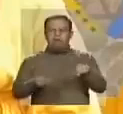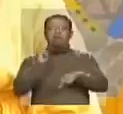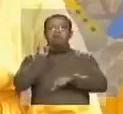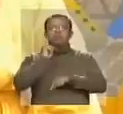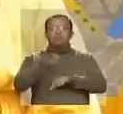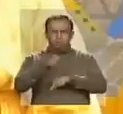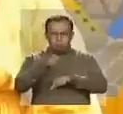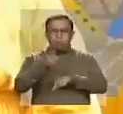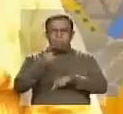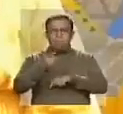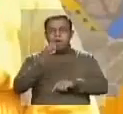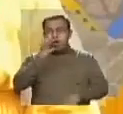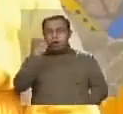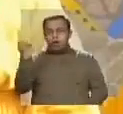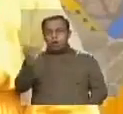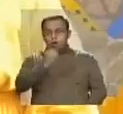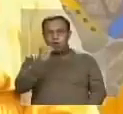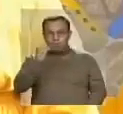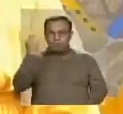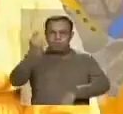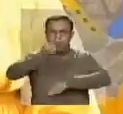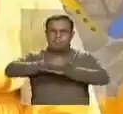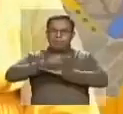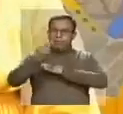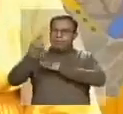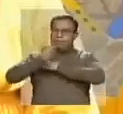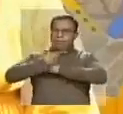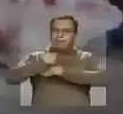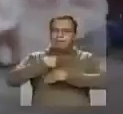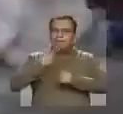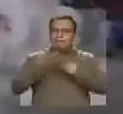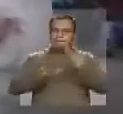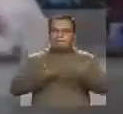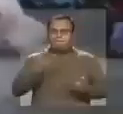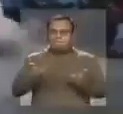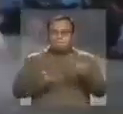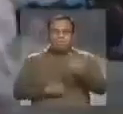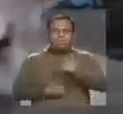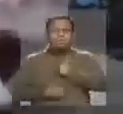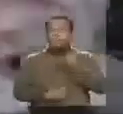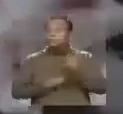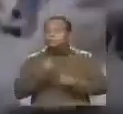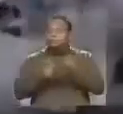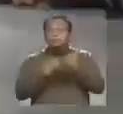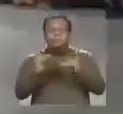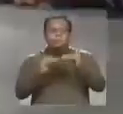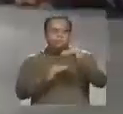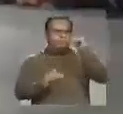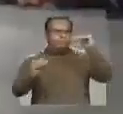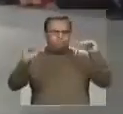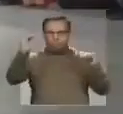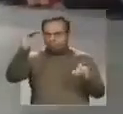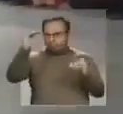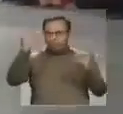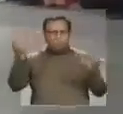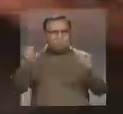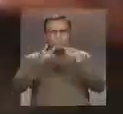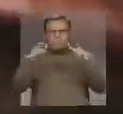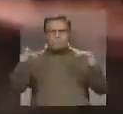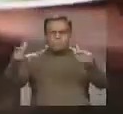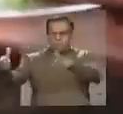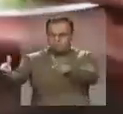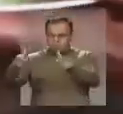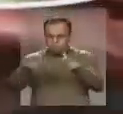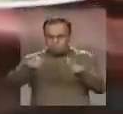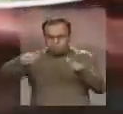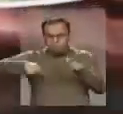patriarcado nos ha limitado a ser nosotras mismas. Entonces, ¿cómo esas desigualdades hasta a la servida de un plato